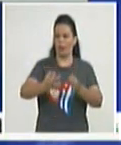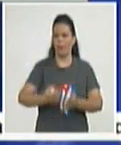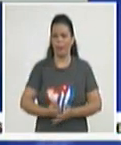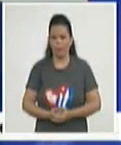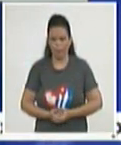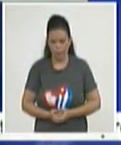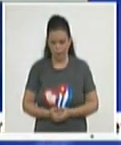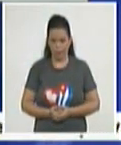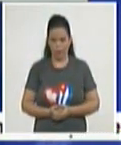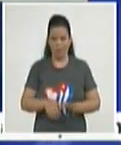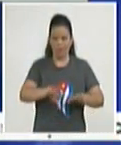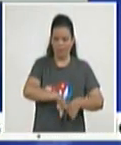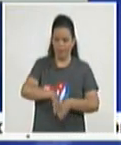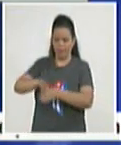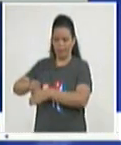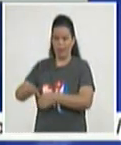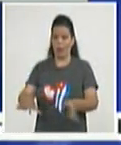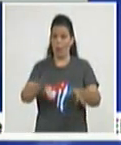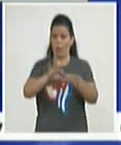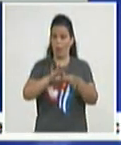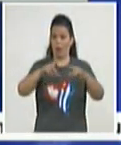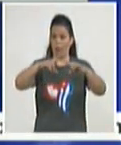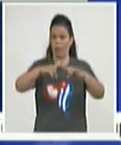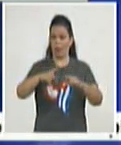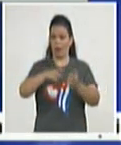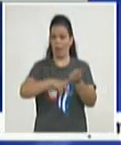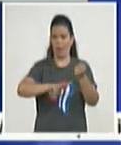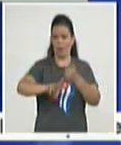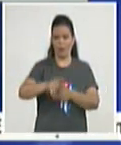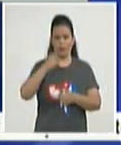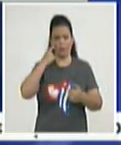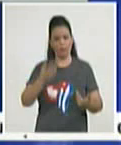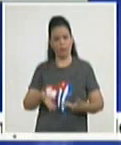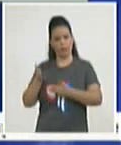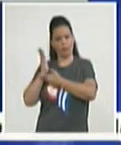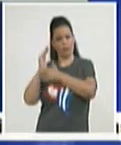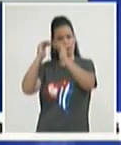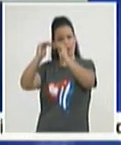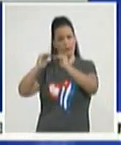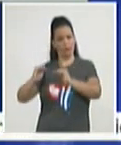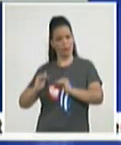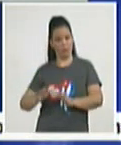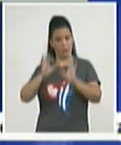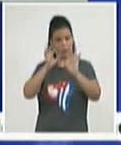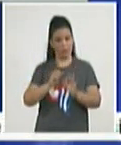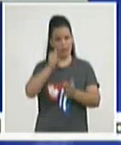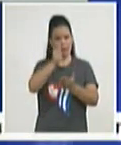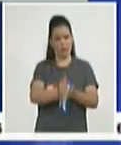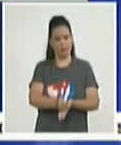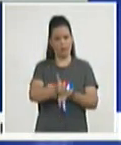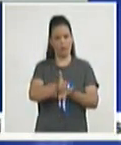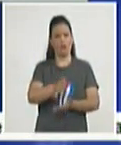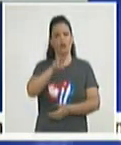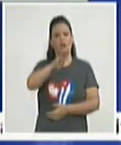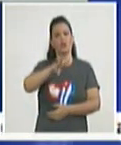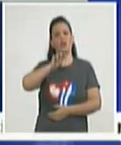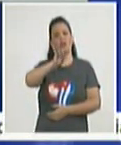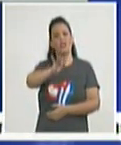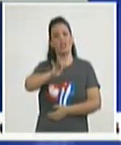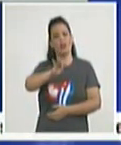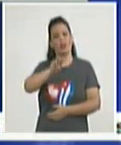Y llegamos a la más oriental de las provincias cubanas. Guantánamo hoy confirma 273 casos